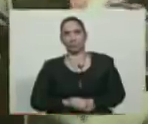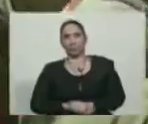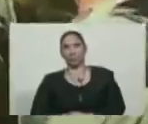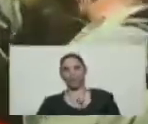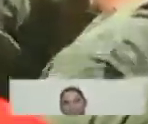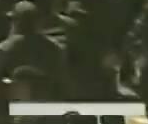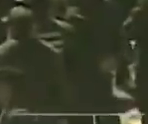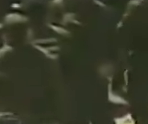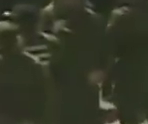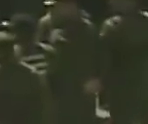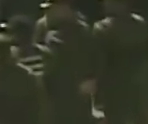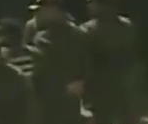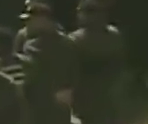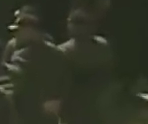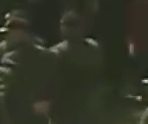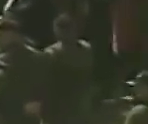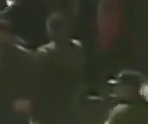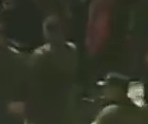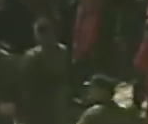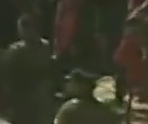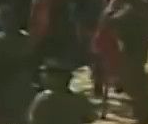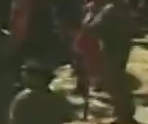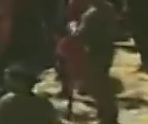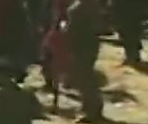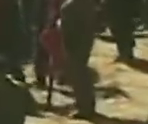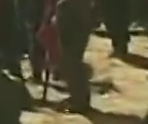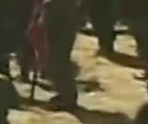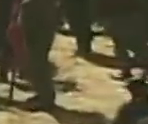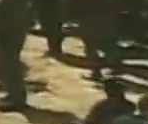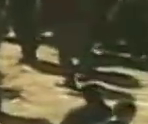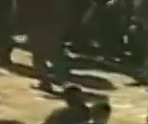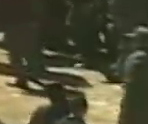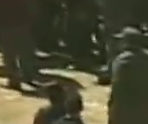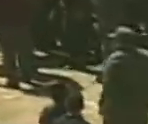Apoderarme del cielo. Defenderé a mi bandera.